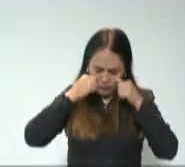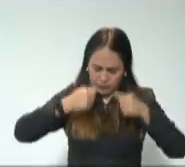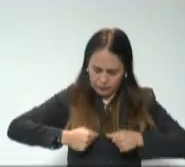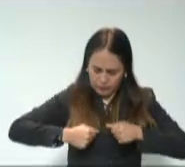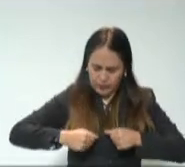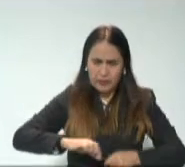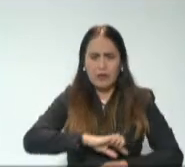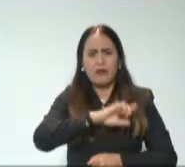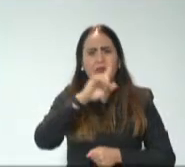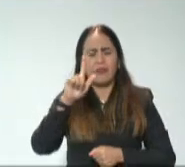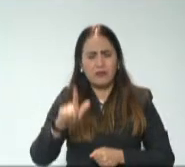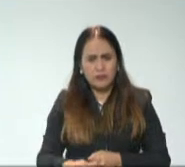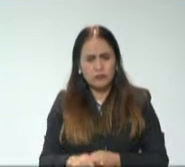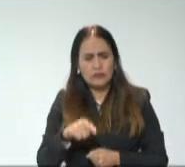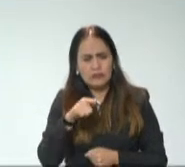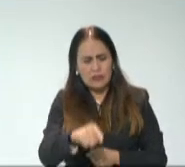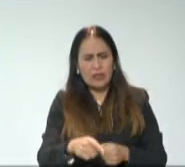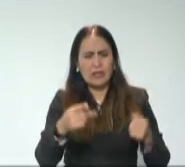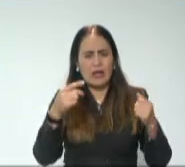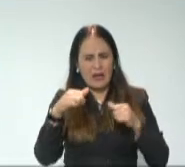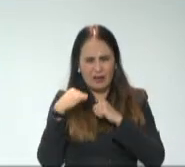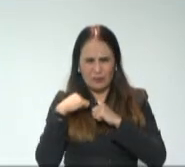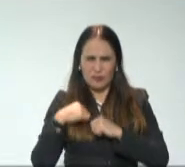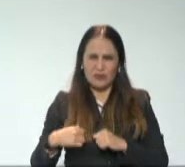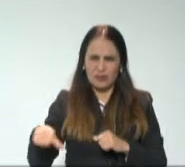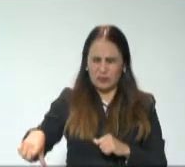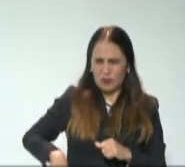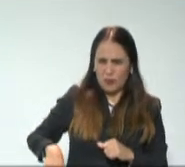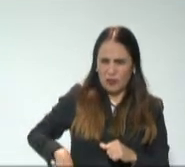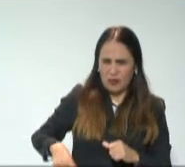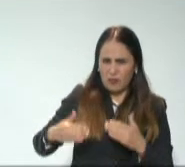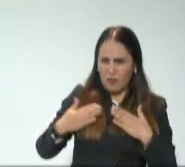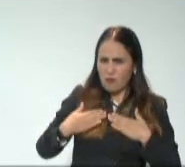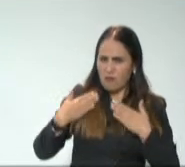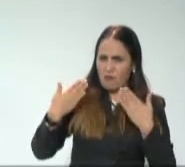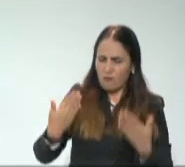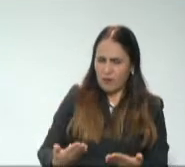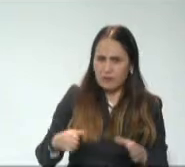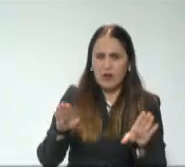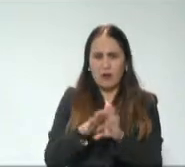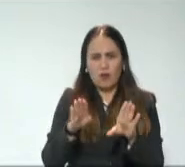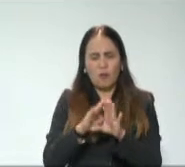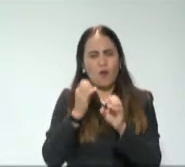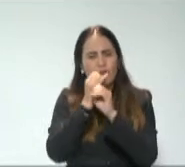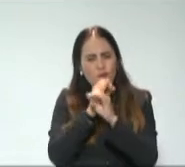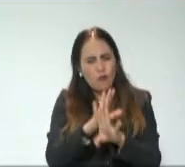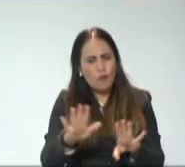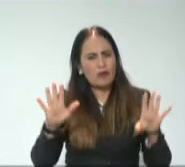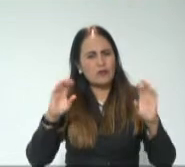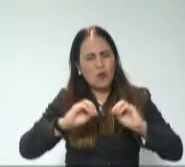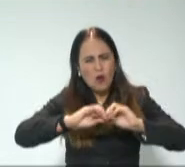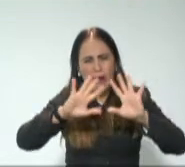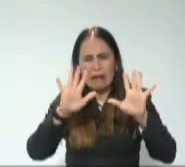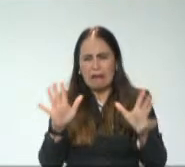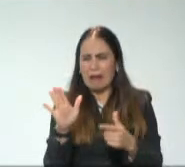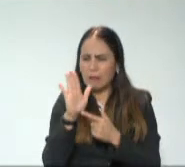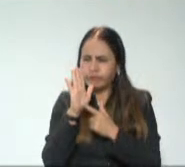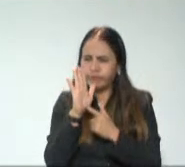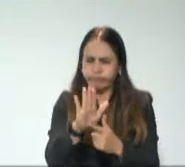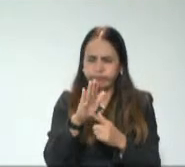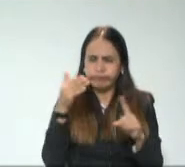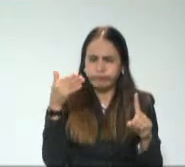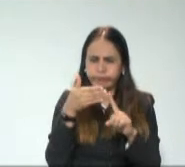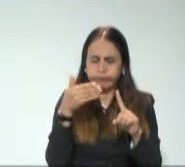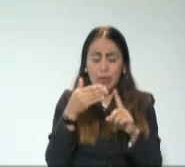confianza en en nuestras autoridades Pero entonces la transparencia ahí es cuando el ciudadano tendrá que ser